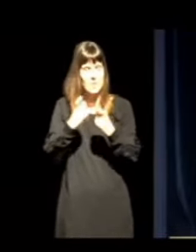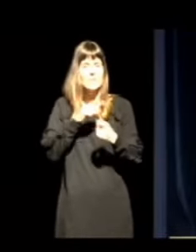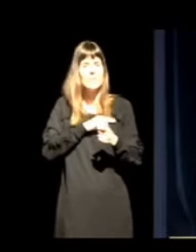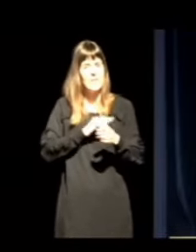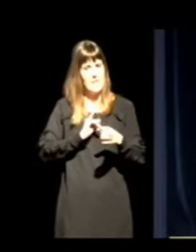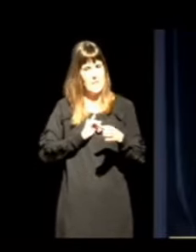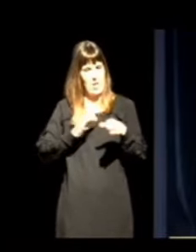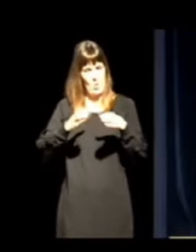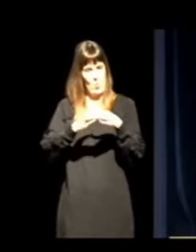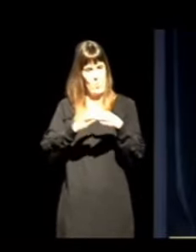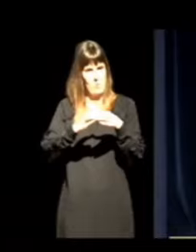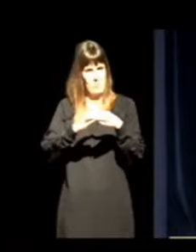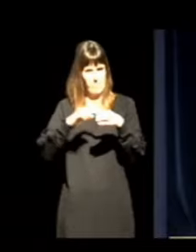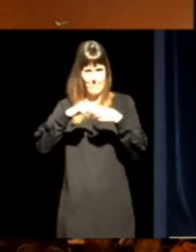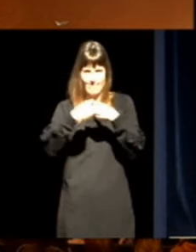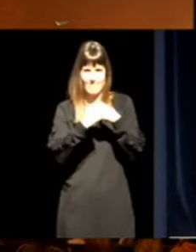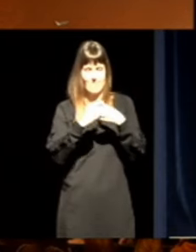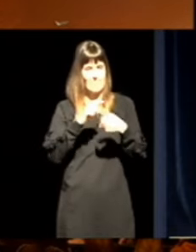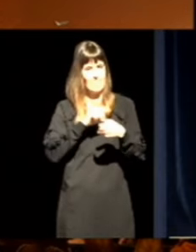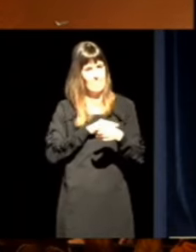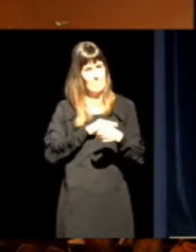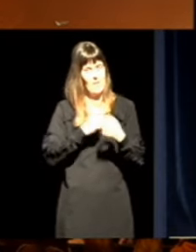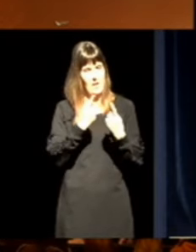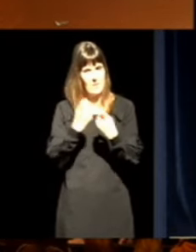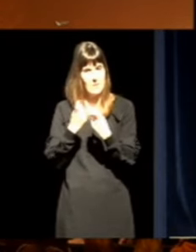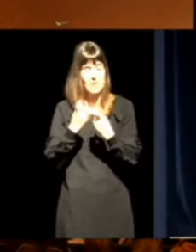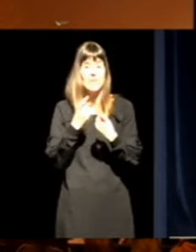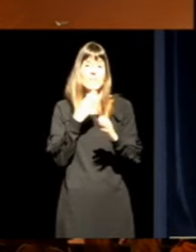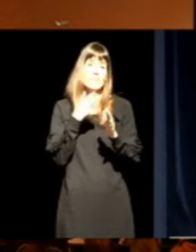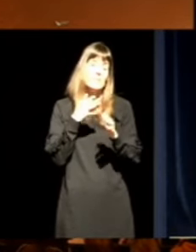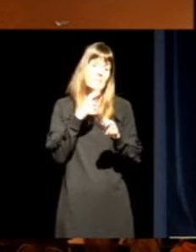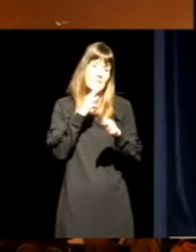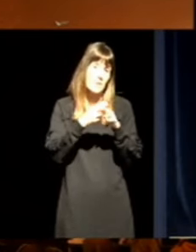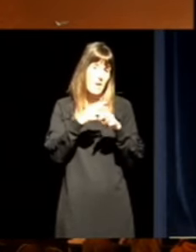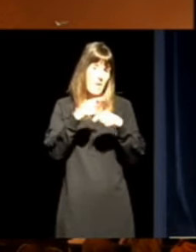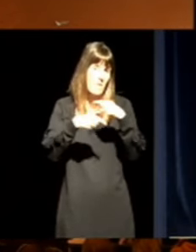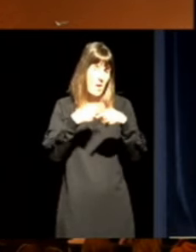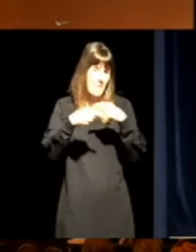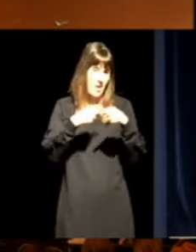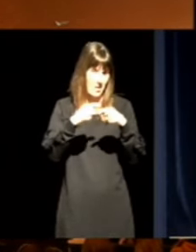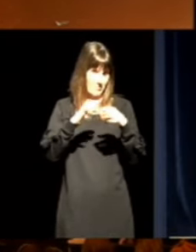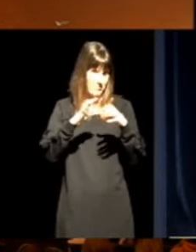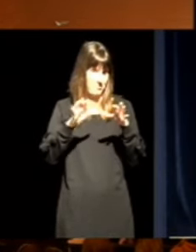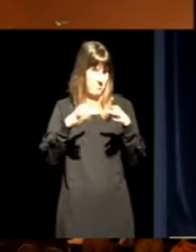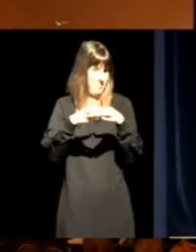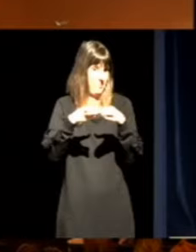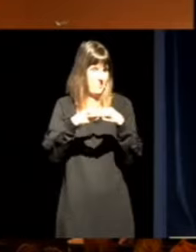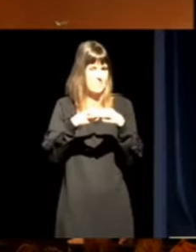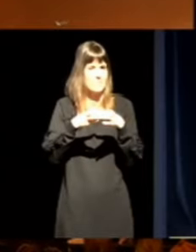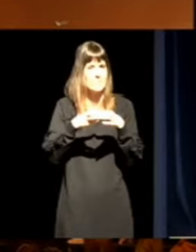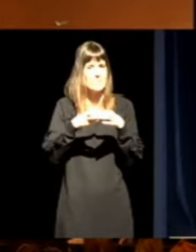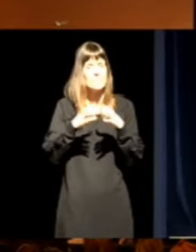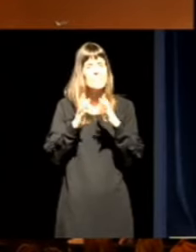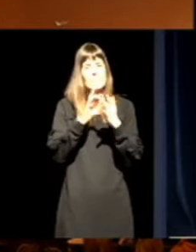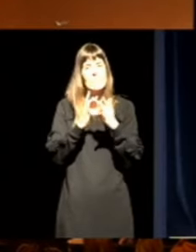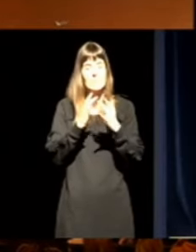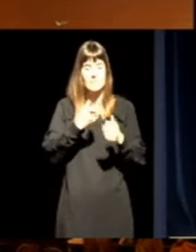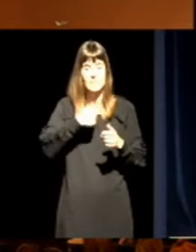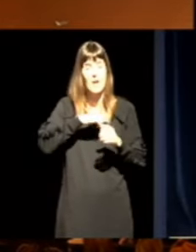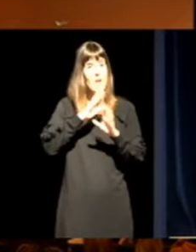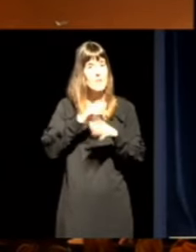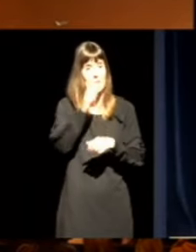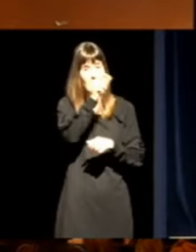yo digo familia afectiva, para sentirnos reconocidos y aceptados. Somos seres